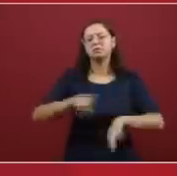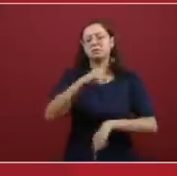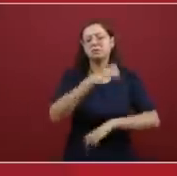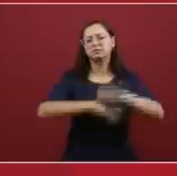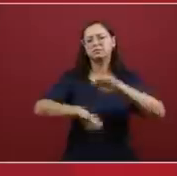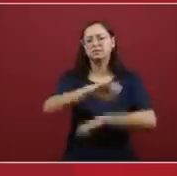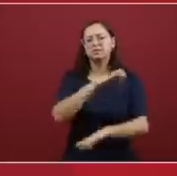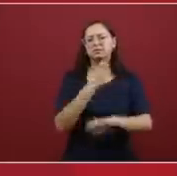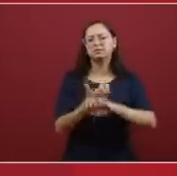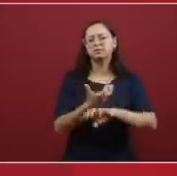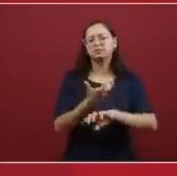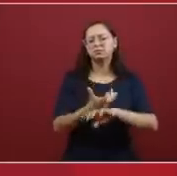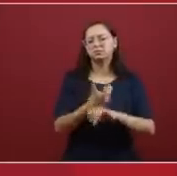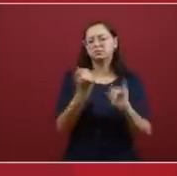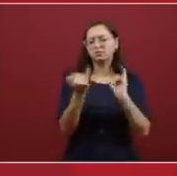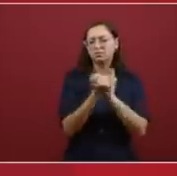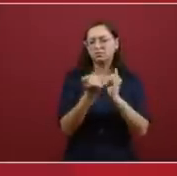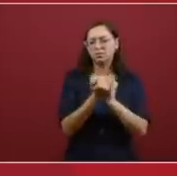Unidos.